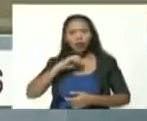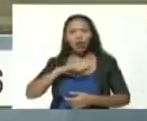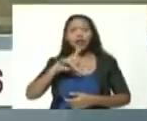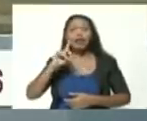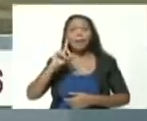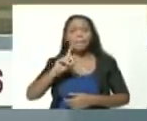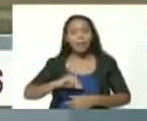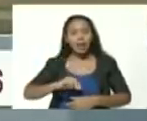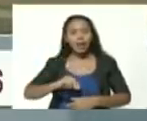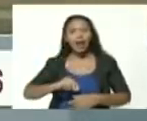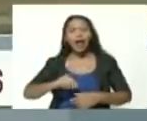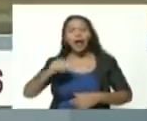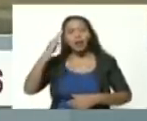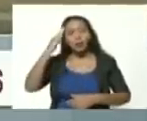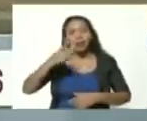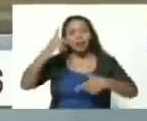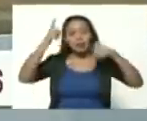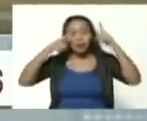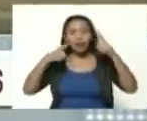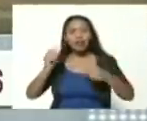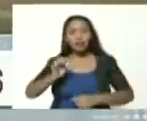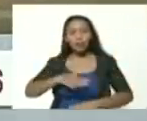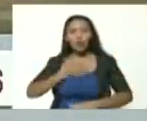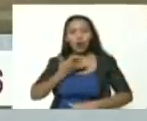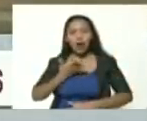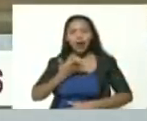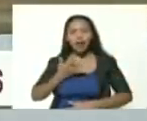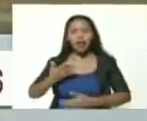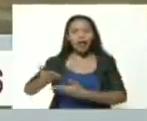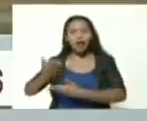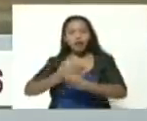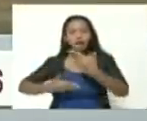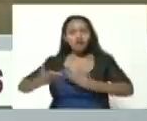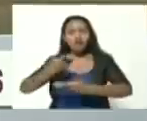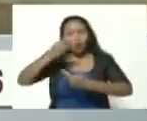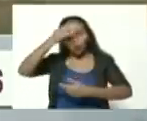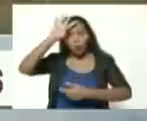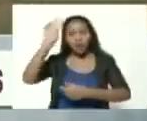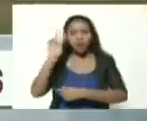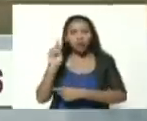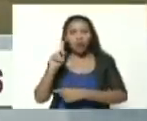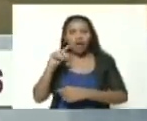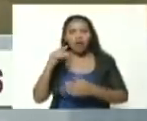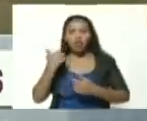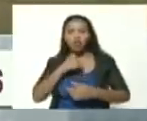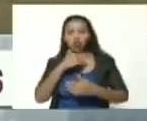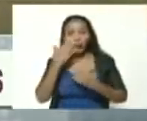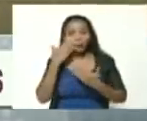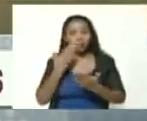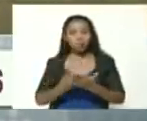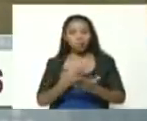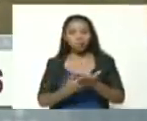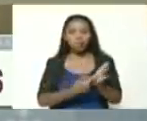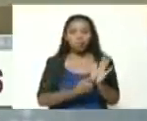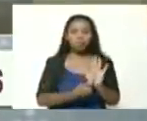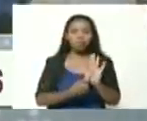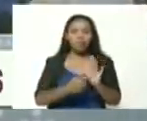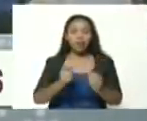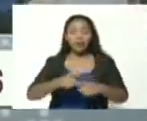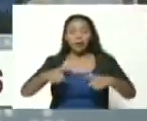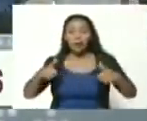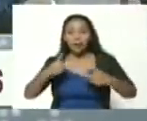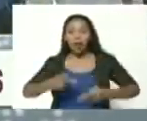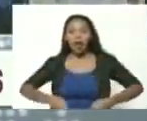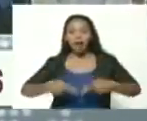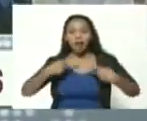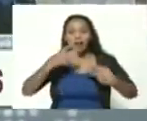que hicieron posible la cooperación Cuba-Venezuela. Bueno, aquí estamos, en esta batalla tremenda por la vida